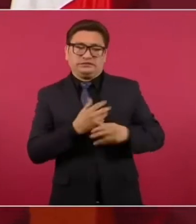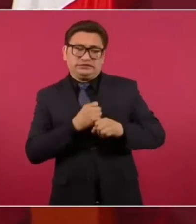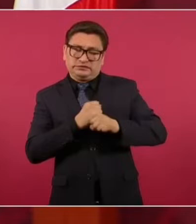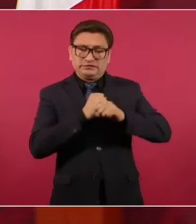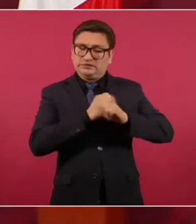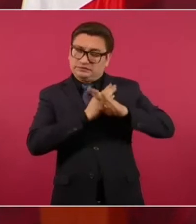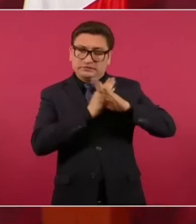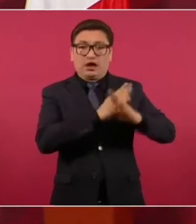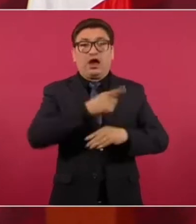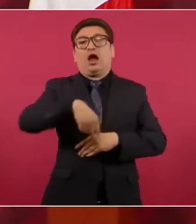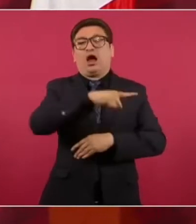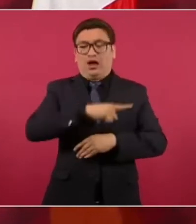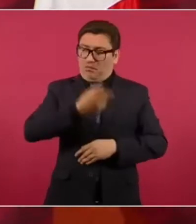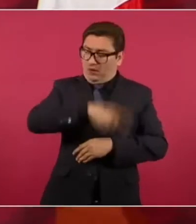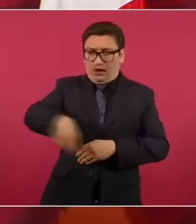resistía, el ejército